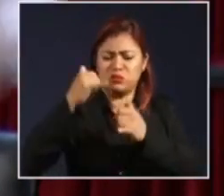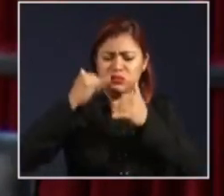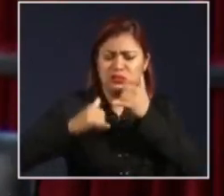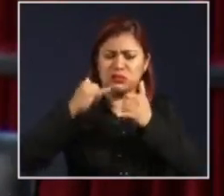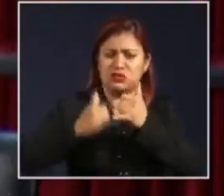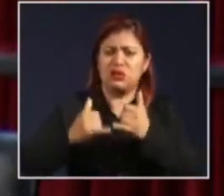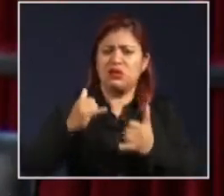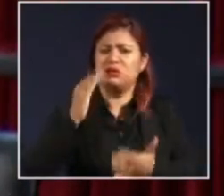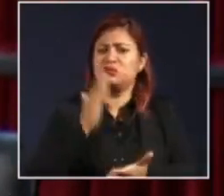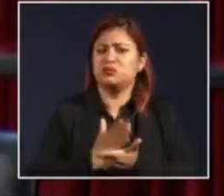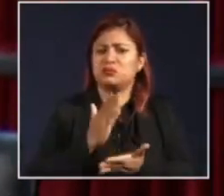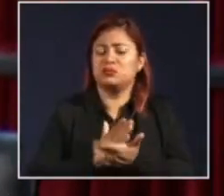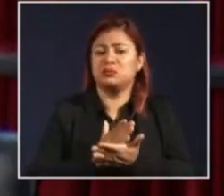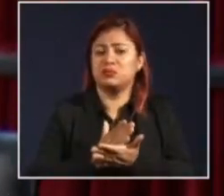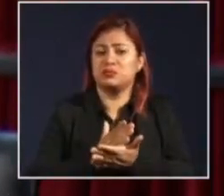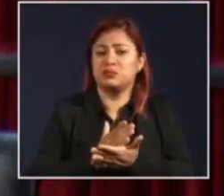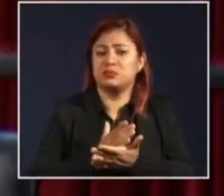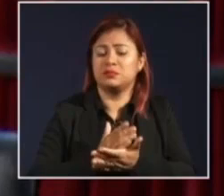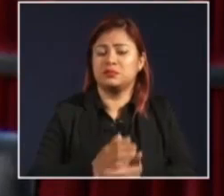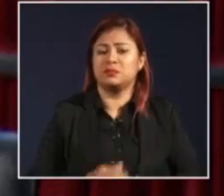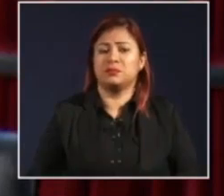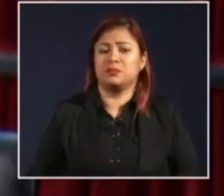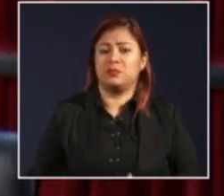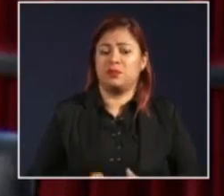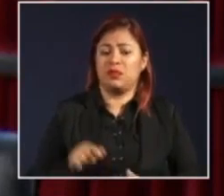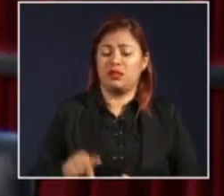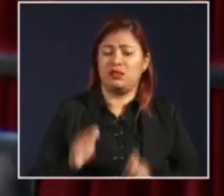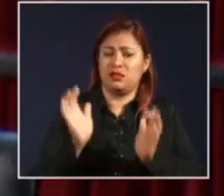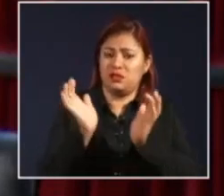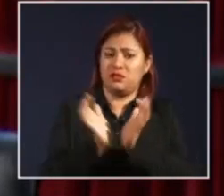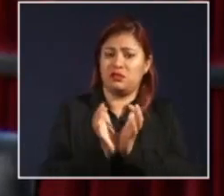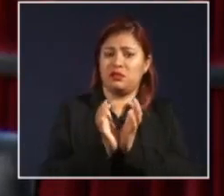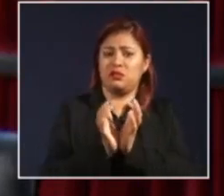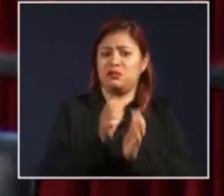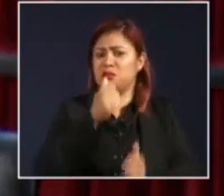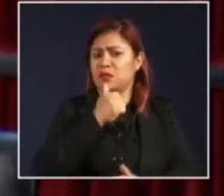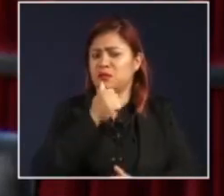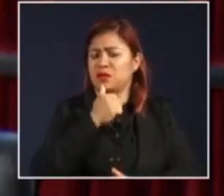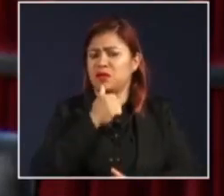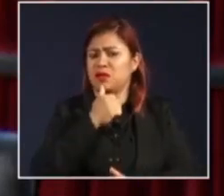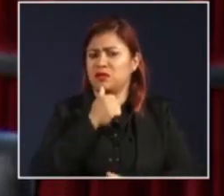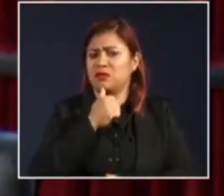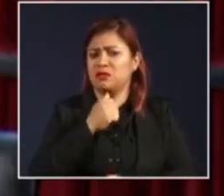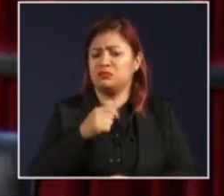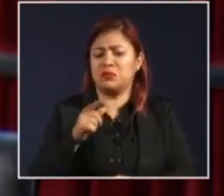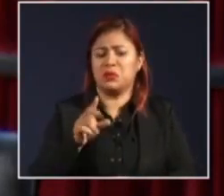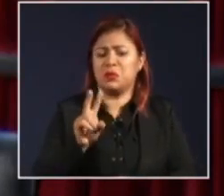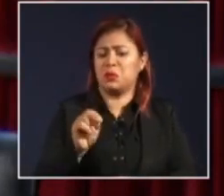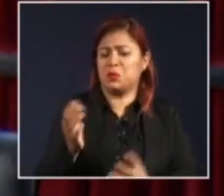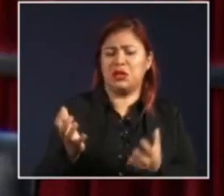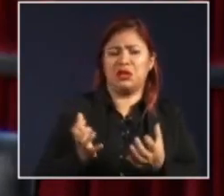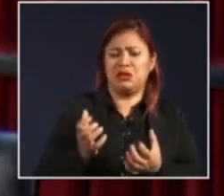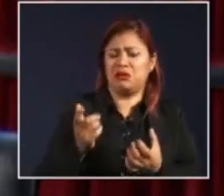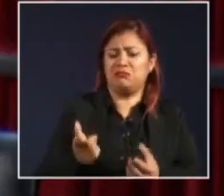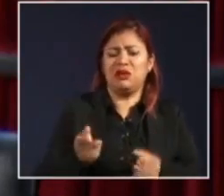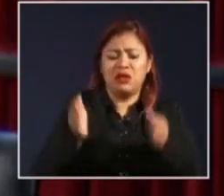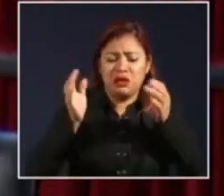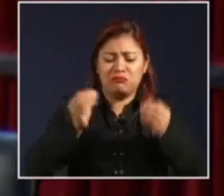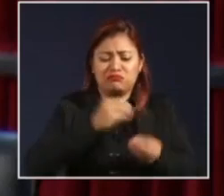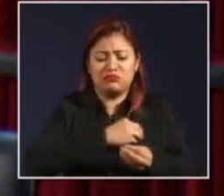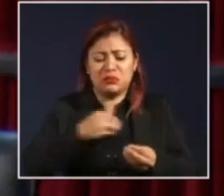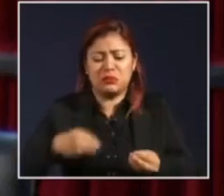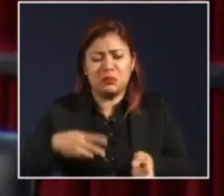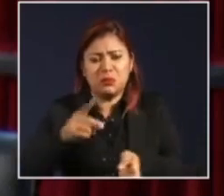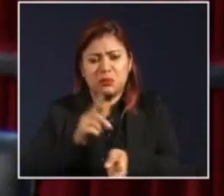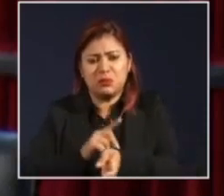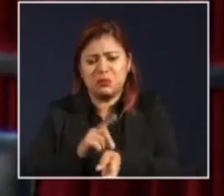arbitrariedades provocados por los dueños de estas aseguradoras y seguros privados que no le quieren dar la atención que los